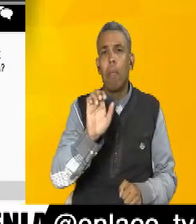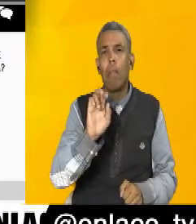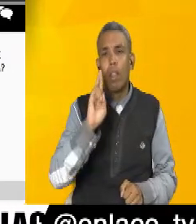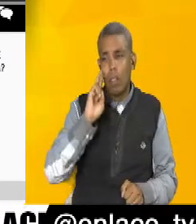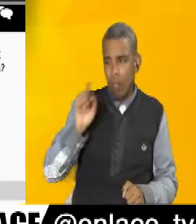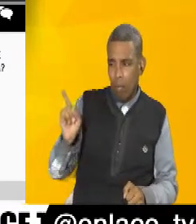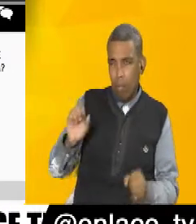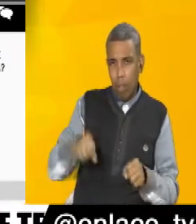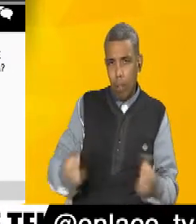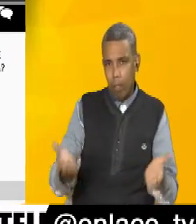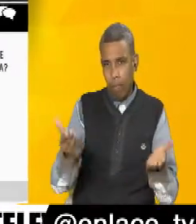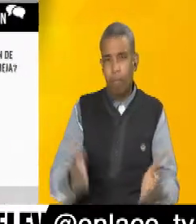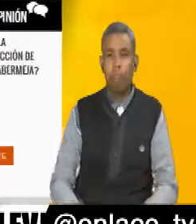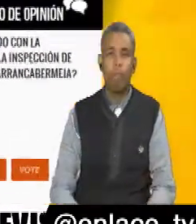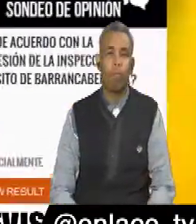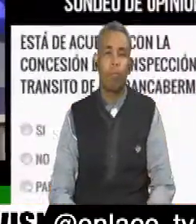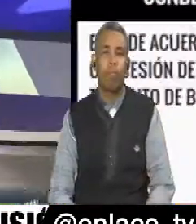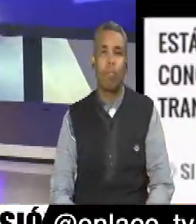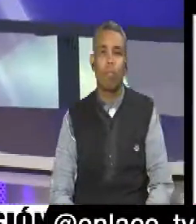www.enlacetelevisión.com. Visítenos.